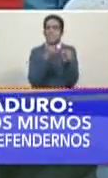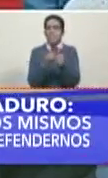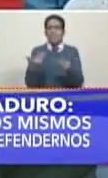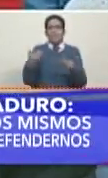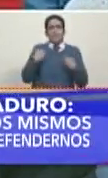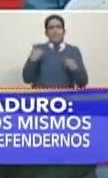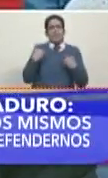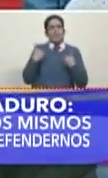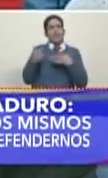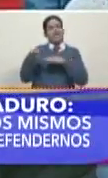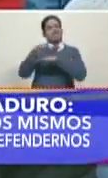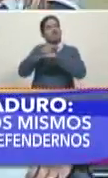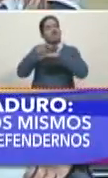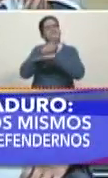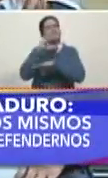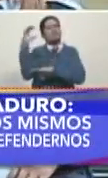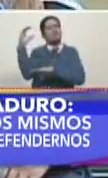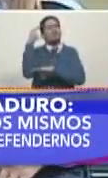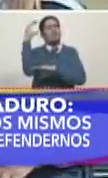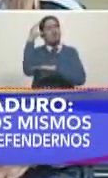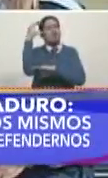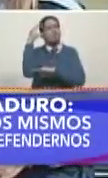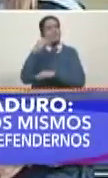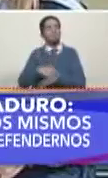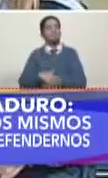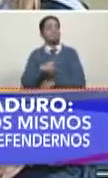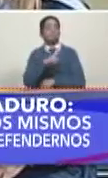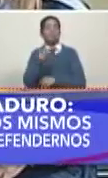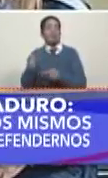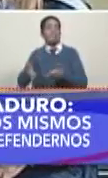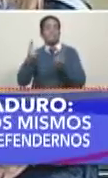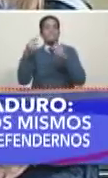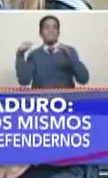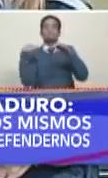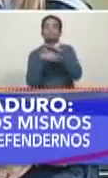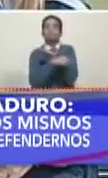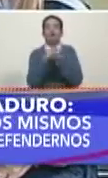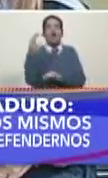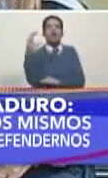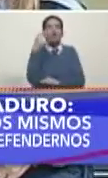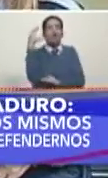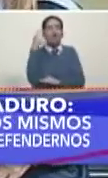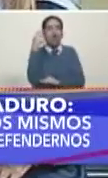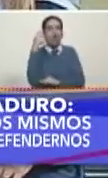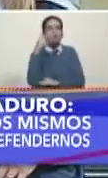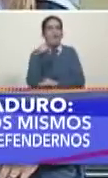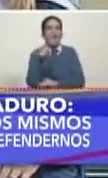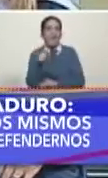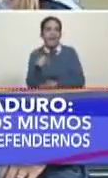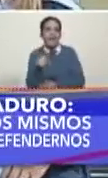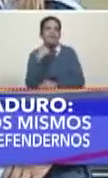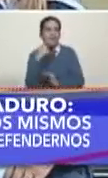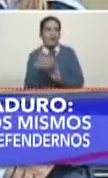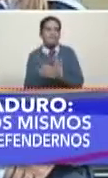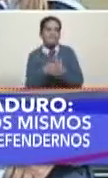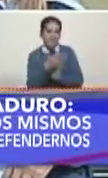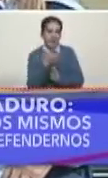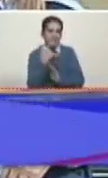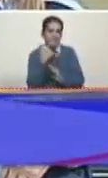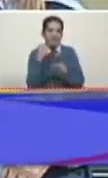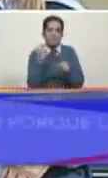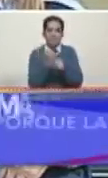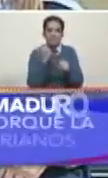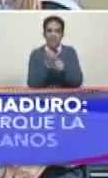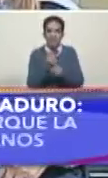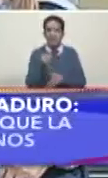por parte del gobierno de Colombia, quien le ha impedido entrar a Colombia a desarrollar sus compromisos contractuales de trabajo